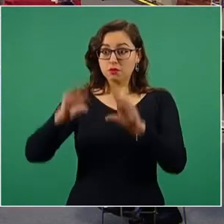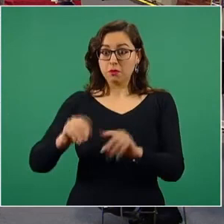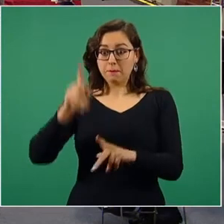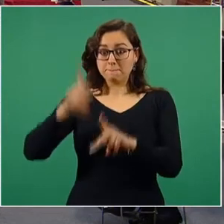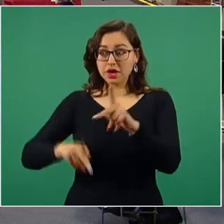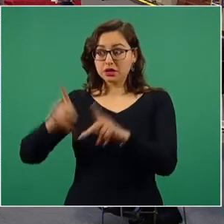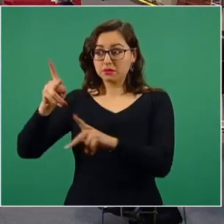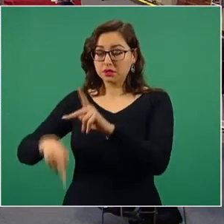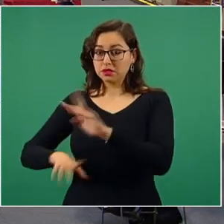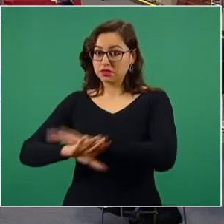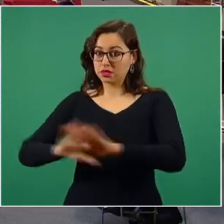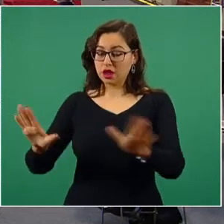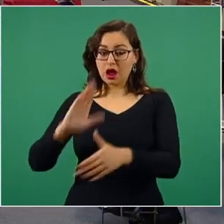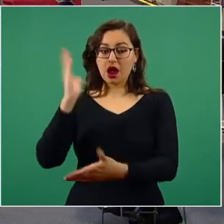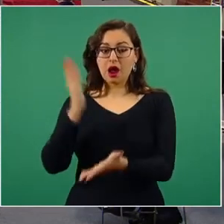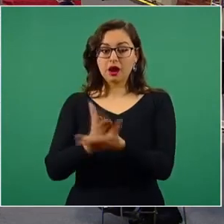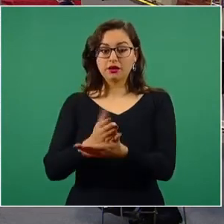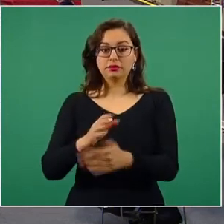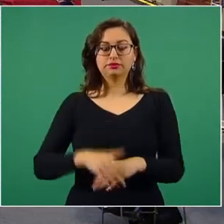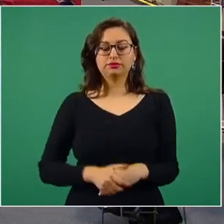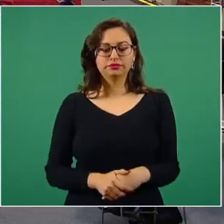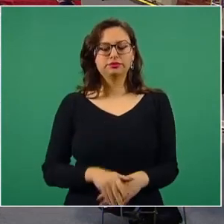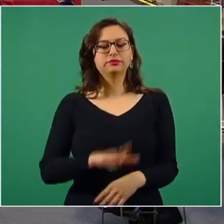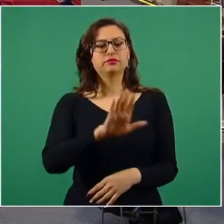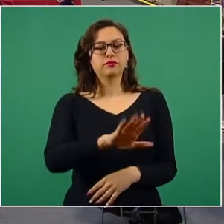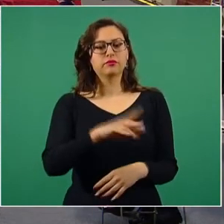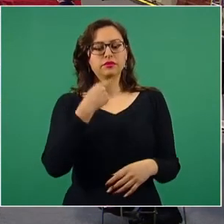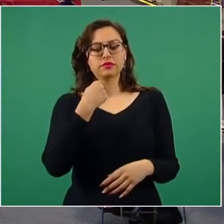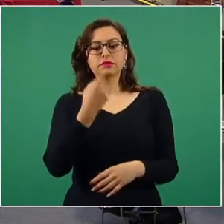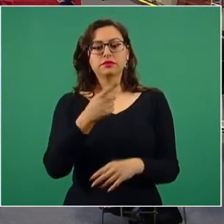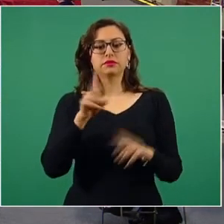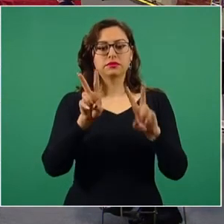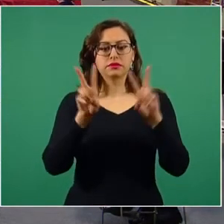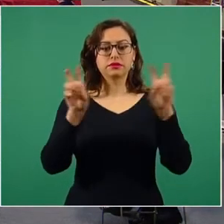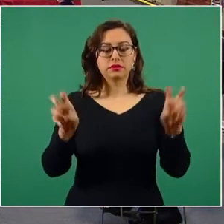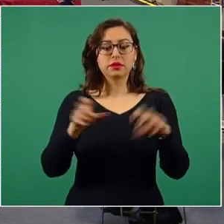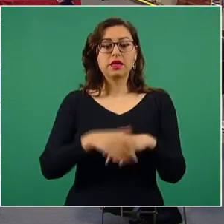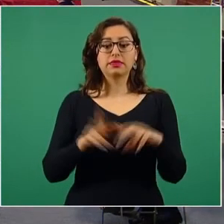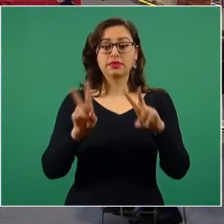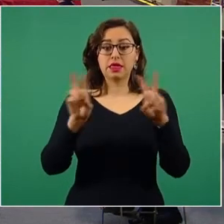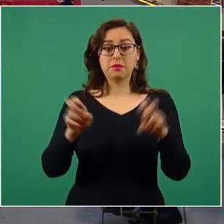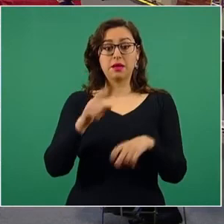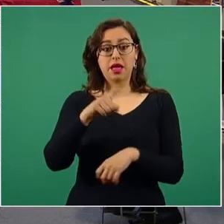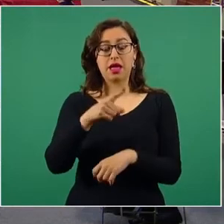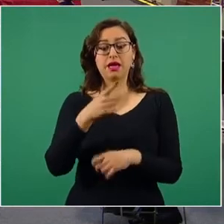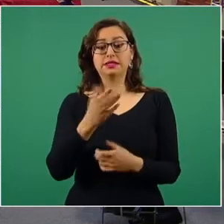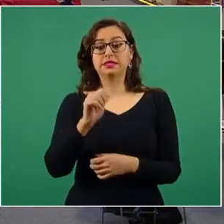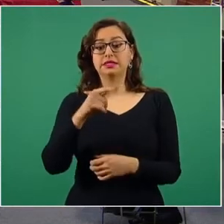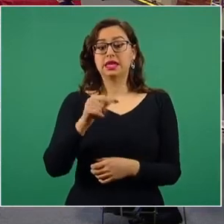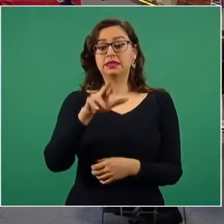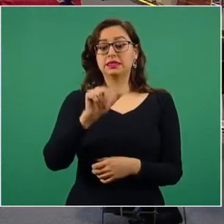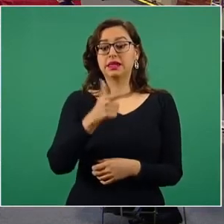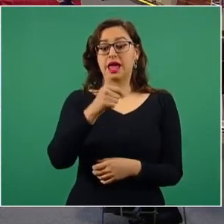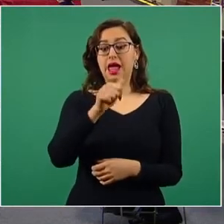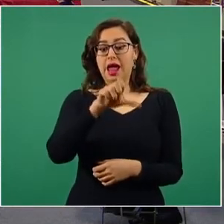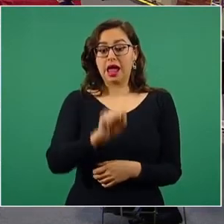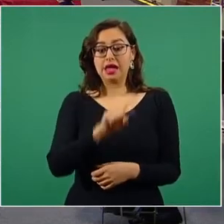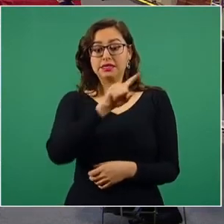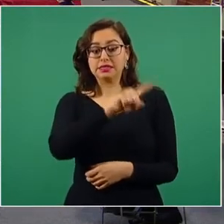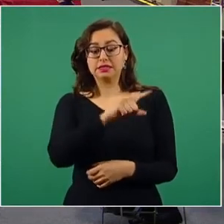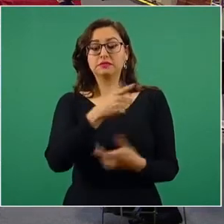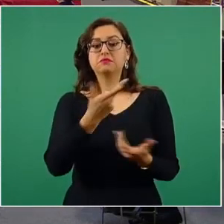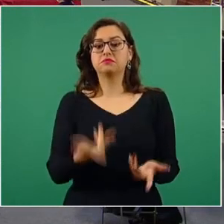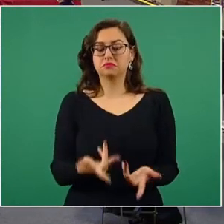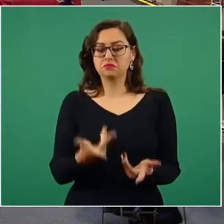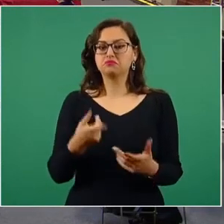El sistema de Sintragas que opera Senagas ha mantenido la presión